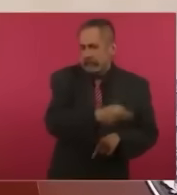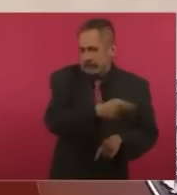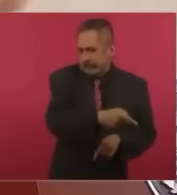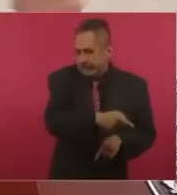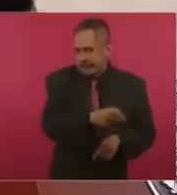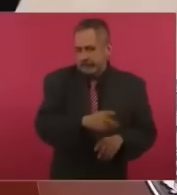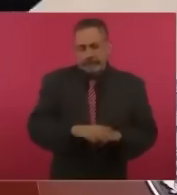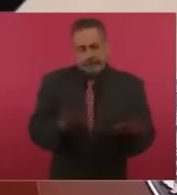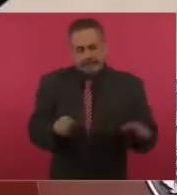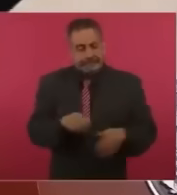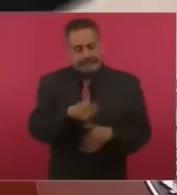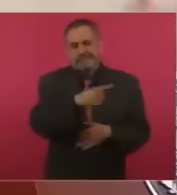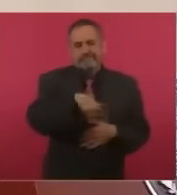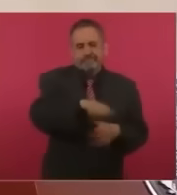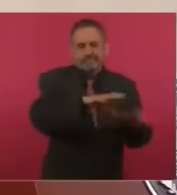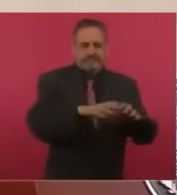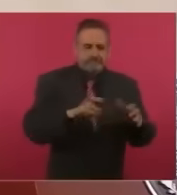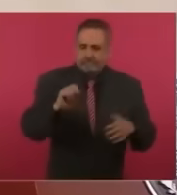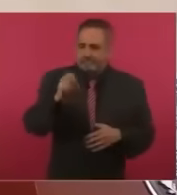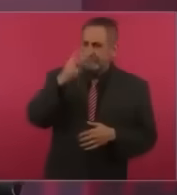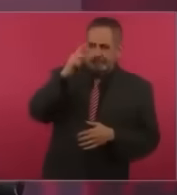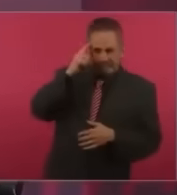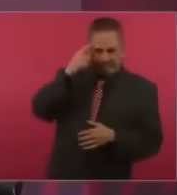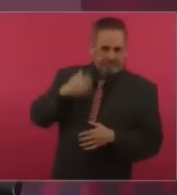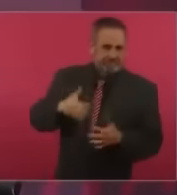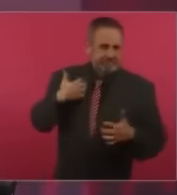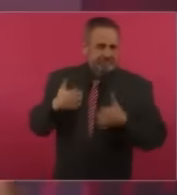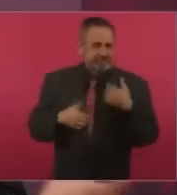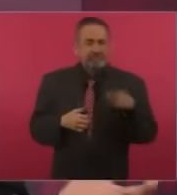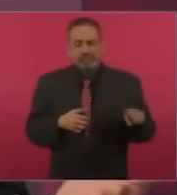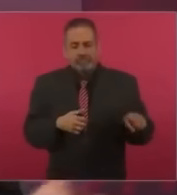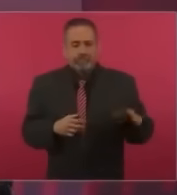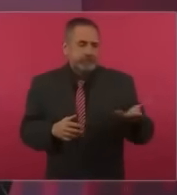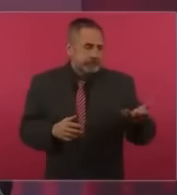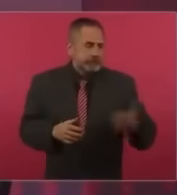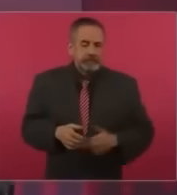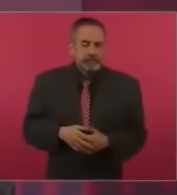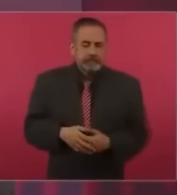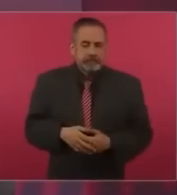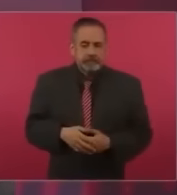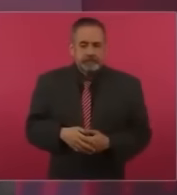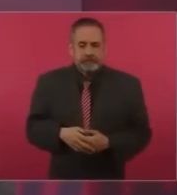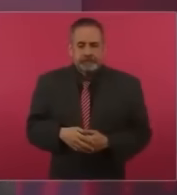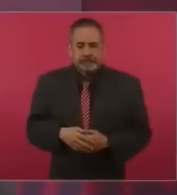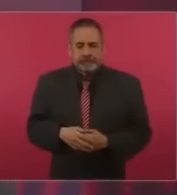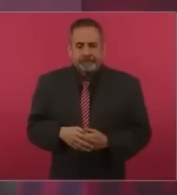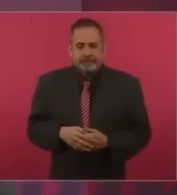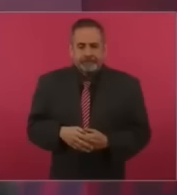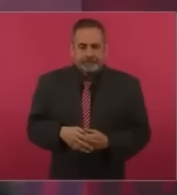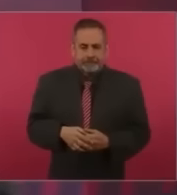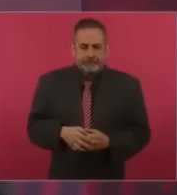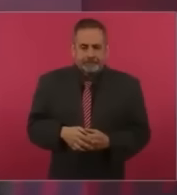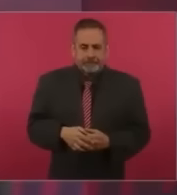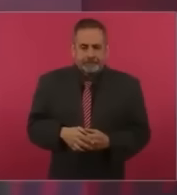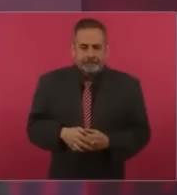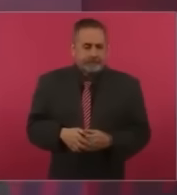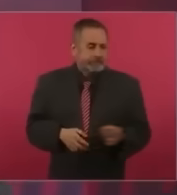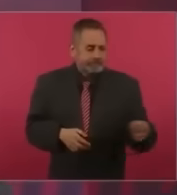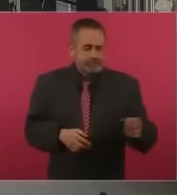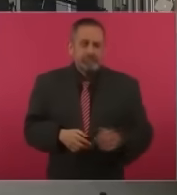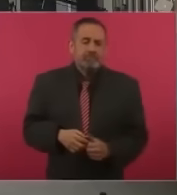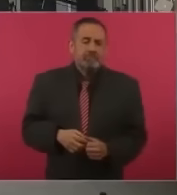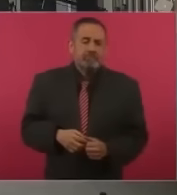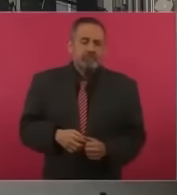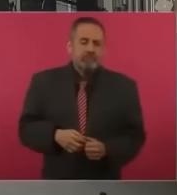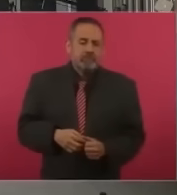proceden de la izquierda los coordinadores del poder legislativo de la cuot fueron ex priistas Ricardo mondal o los primos Mier de